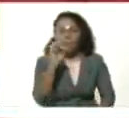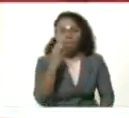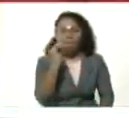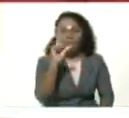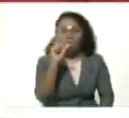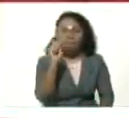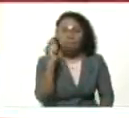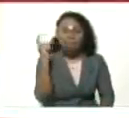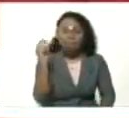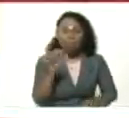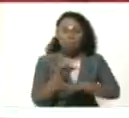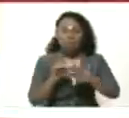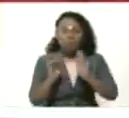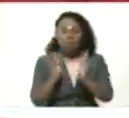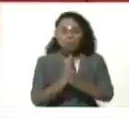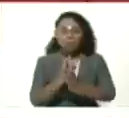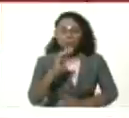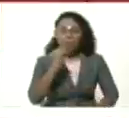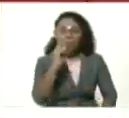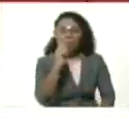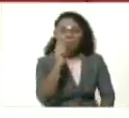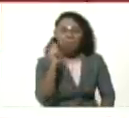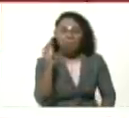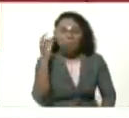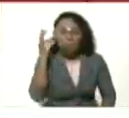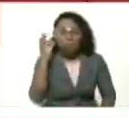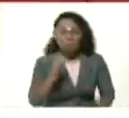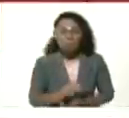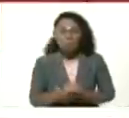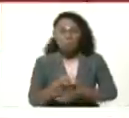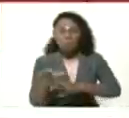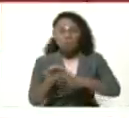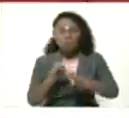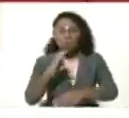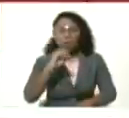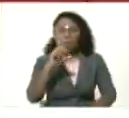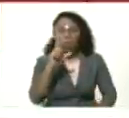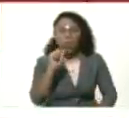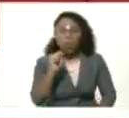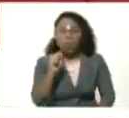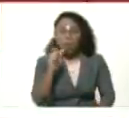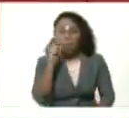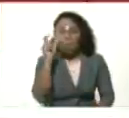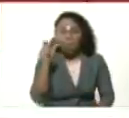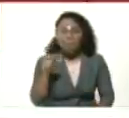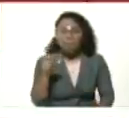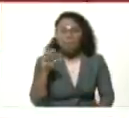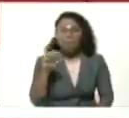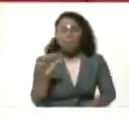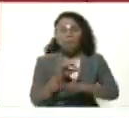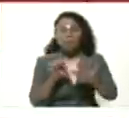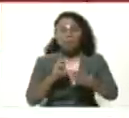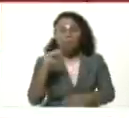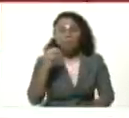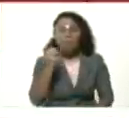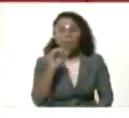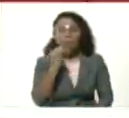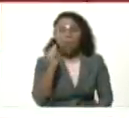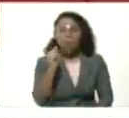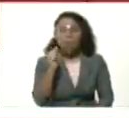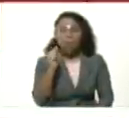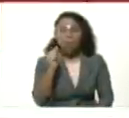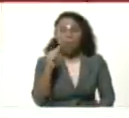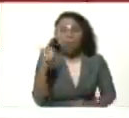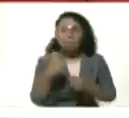municipio Santa Rita, Mayralis Barbosa, municipio Colón, Vladimir Labrador, municipio Mara, Elio Morán, municipio